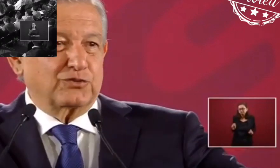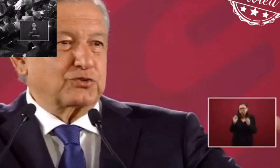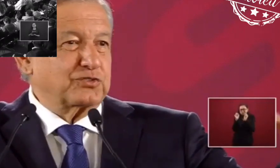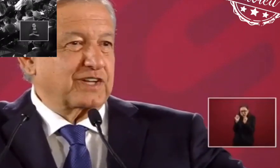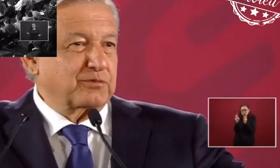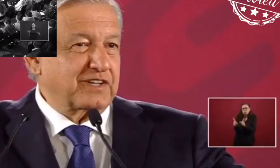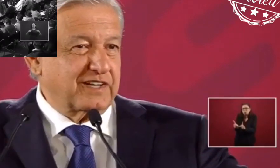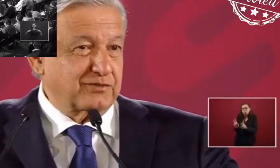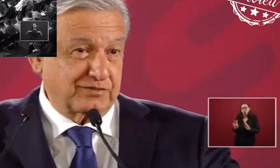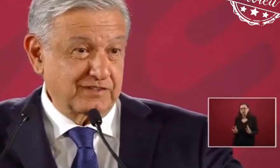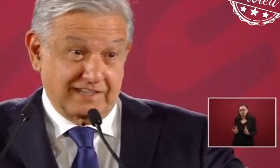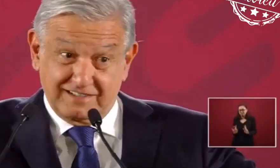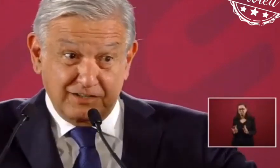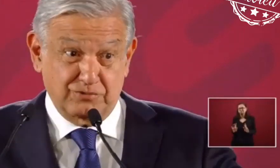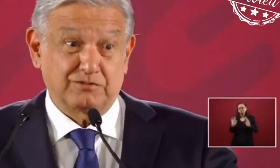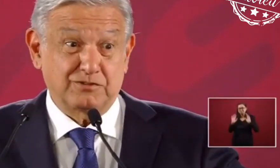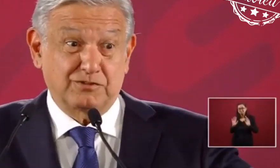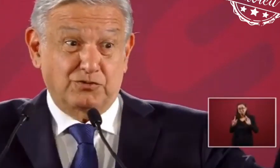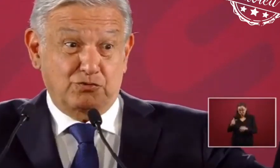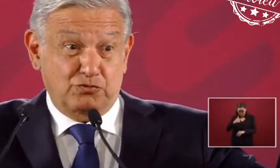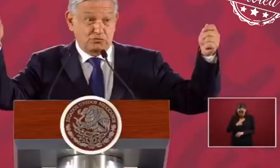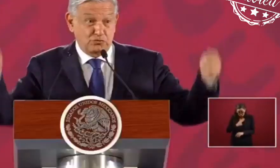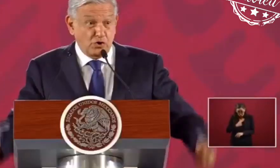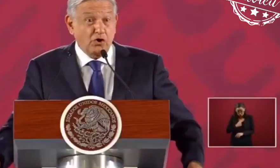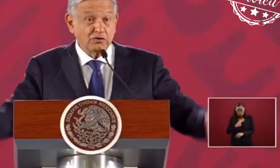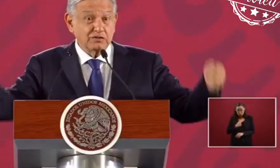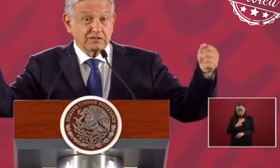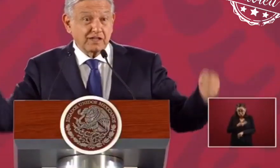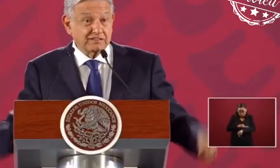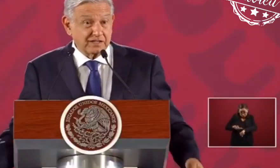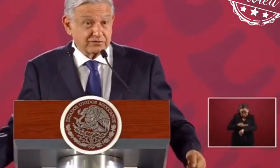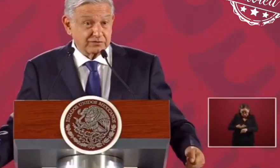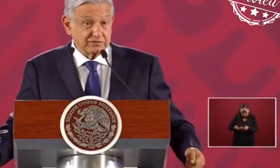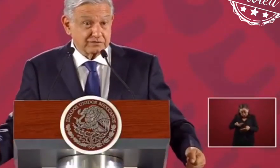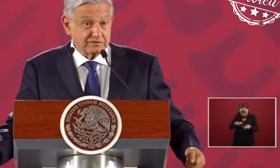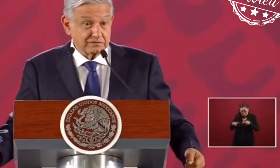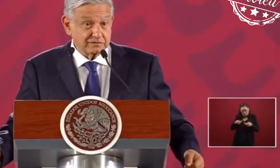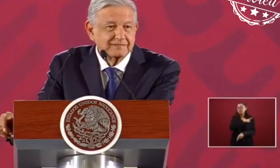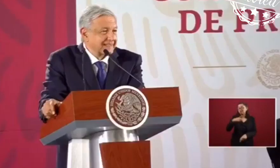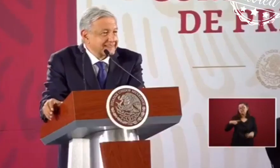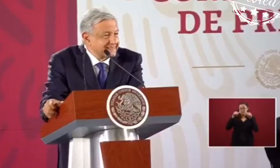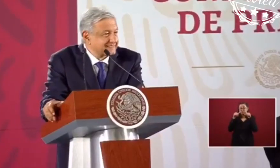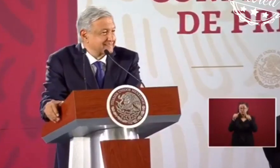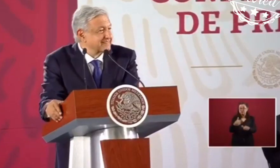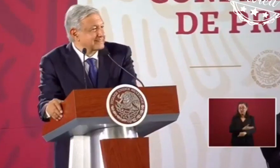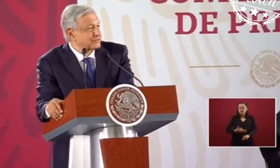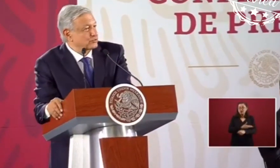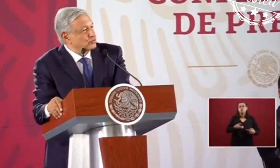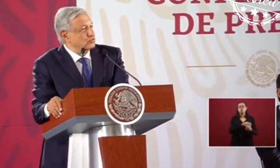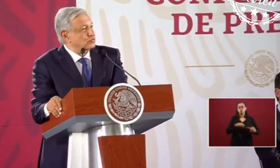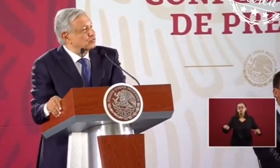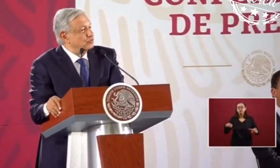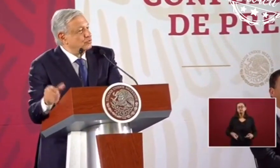los que nos escuchan. Nosotros tengamos arreglos. Que les digo, no es cierto. Antes,